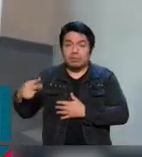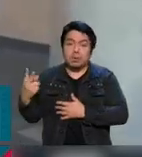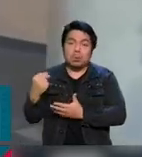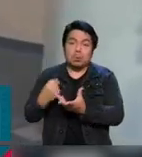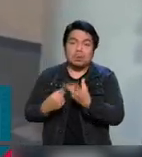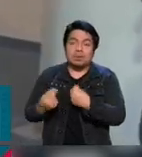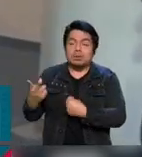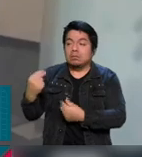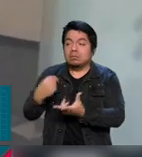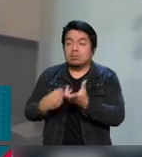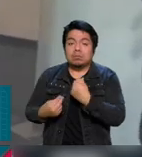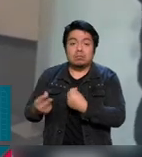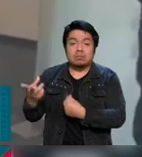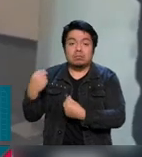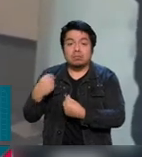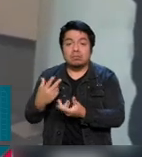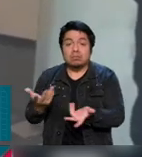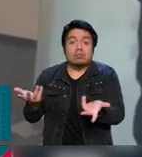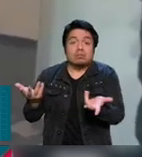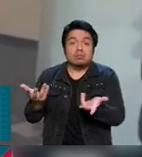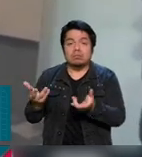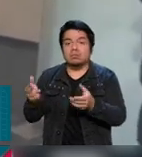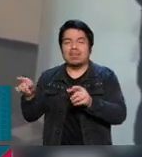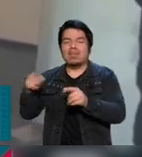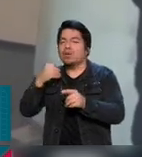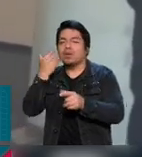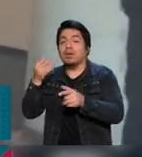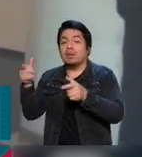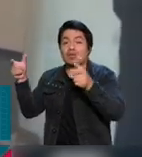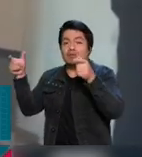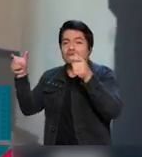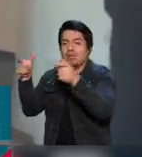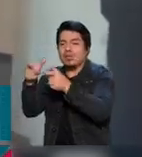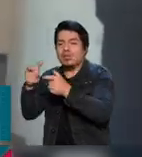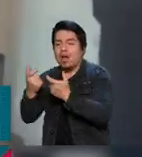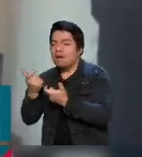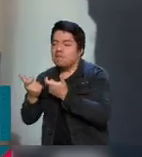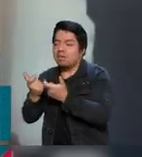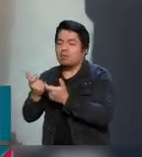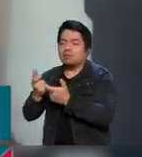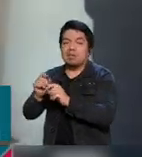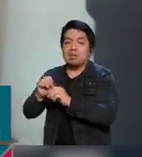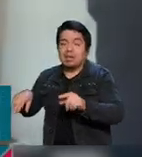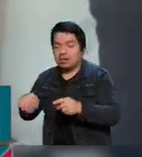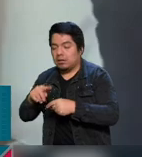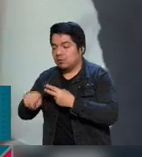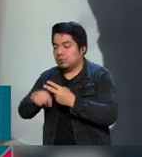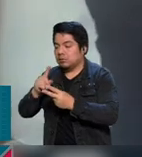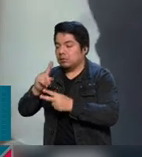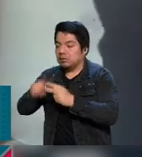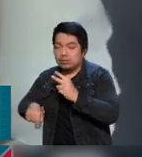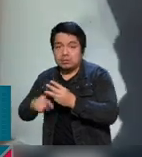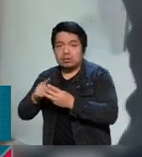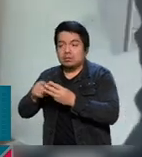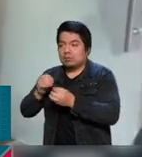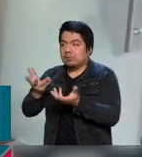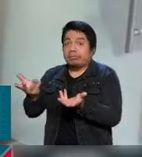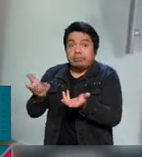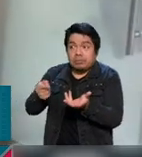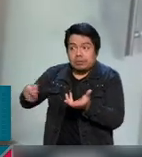que dejar los privilegios, dejar la opacidad, dejar todo el tema de que